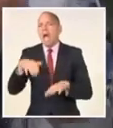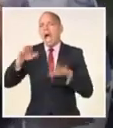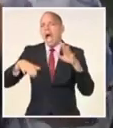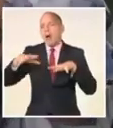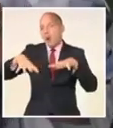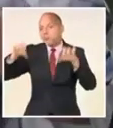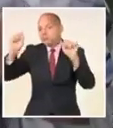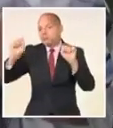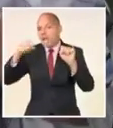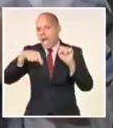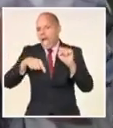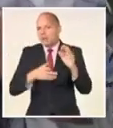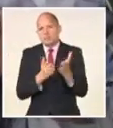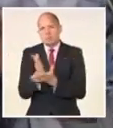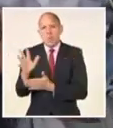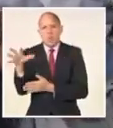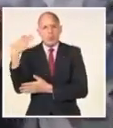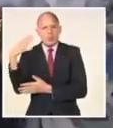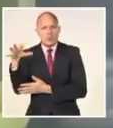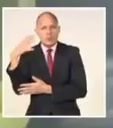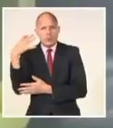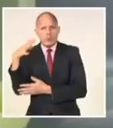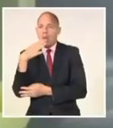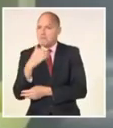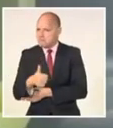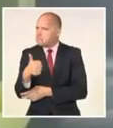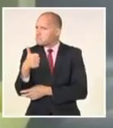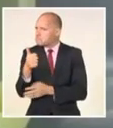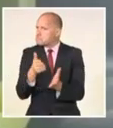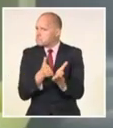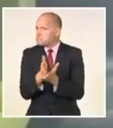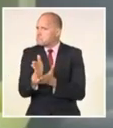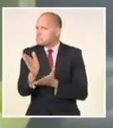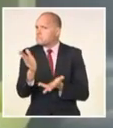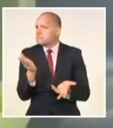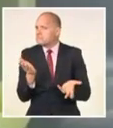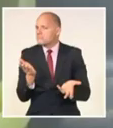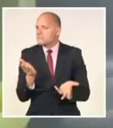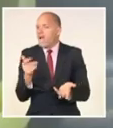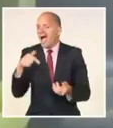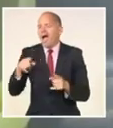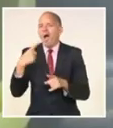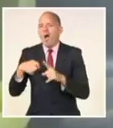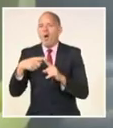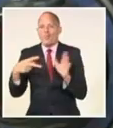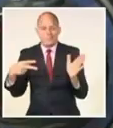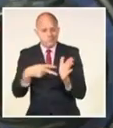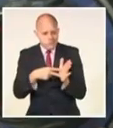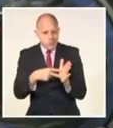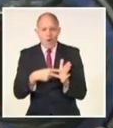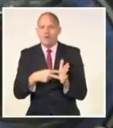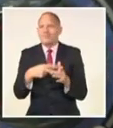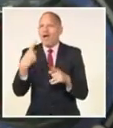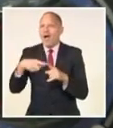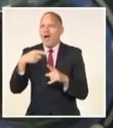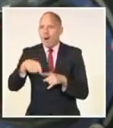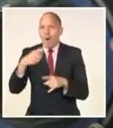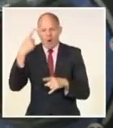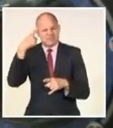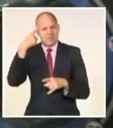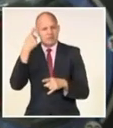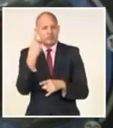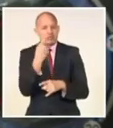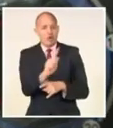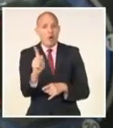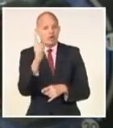eléctrica, pues las personas también puedan favorecerse con esto. Estamos desarrollando tomacorrientes, interruptores inteligentes,